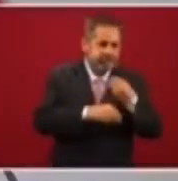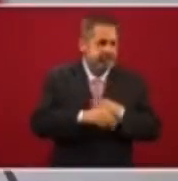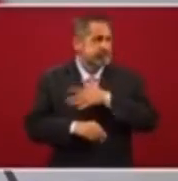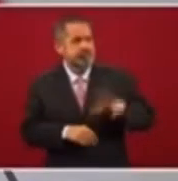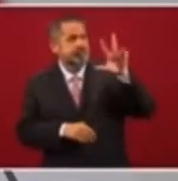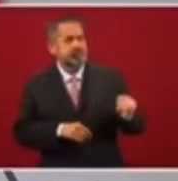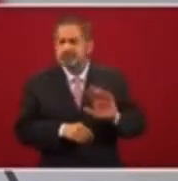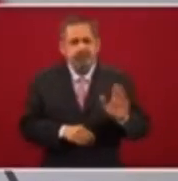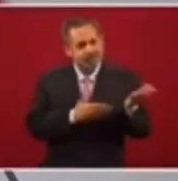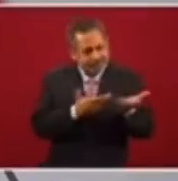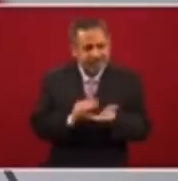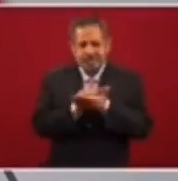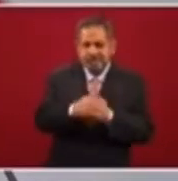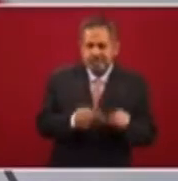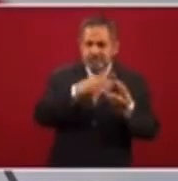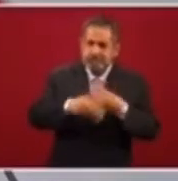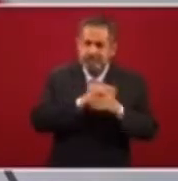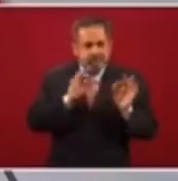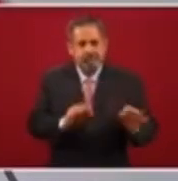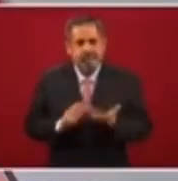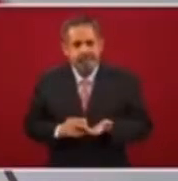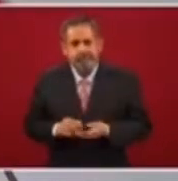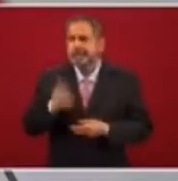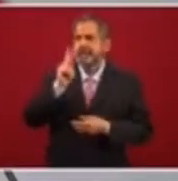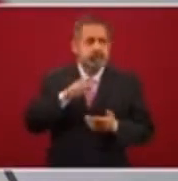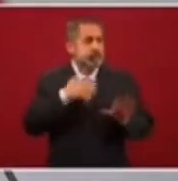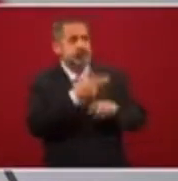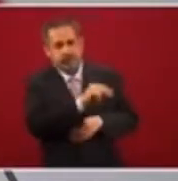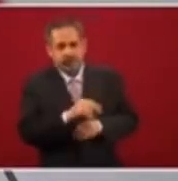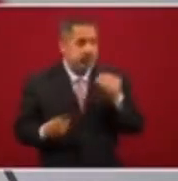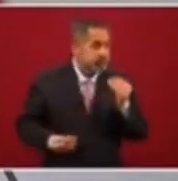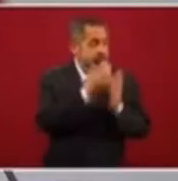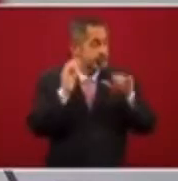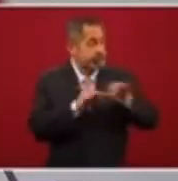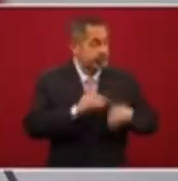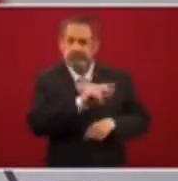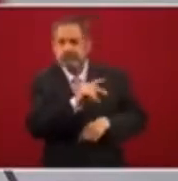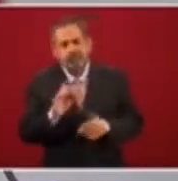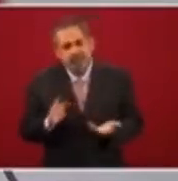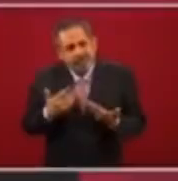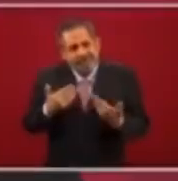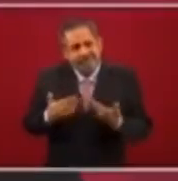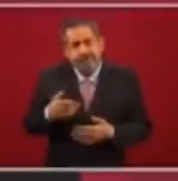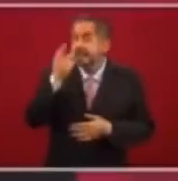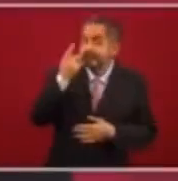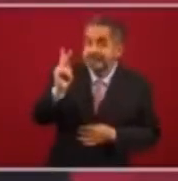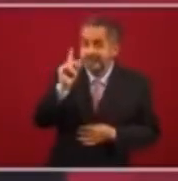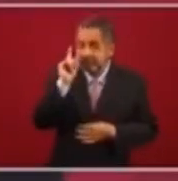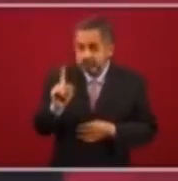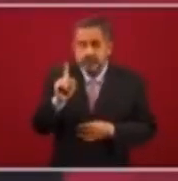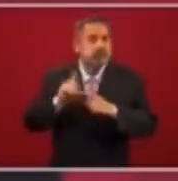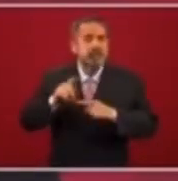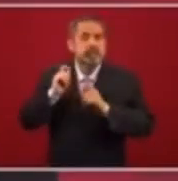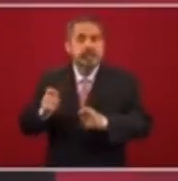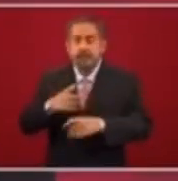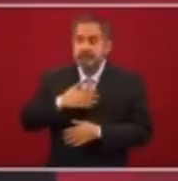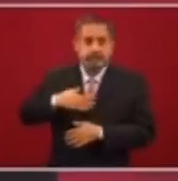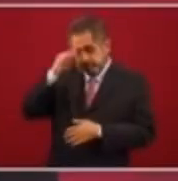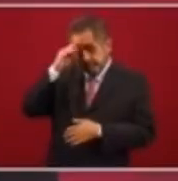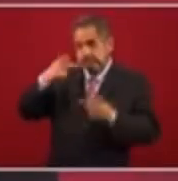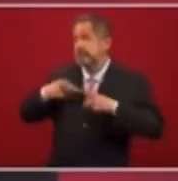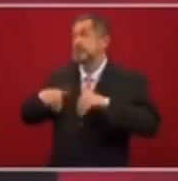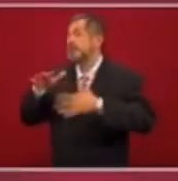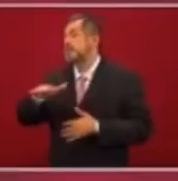contra de la inversión extranjera, mucho menos vamos a estar en contra de la creación de empleos, pero también tenemos que tomar en